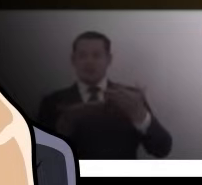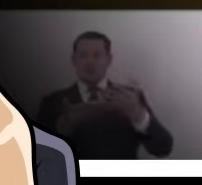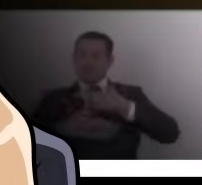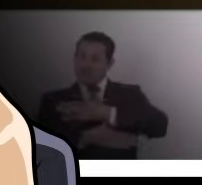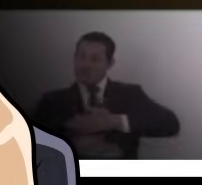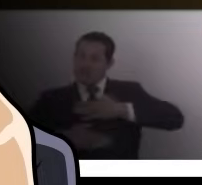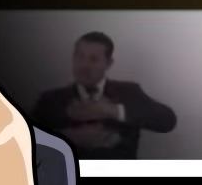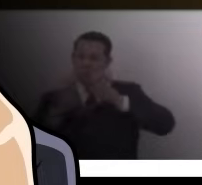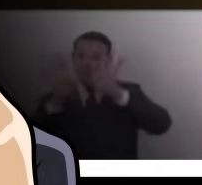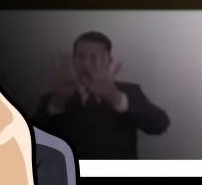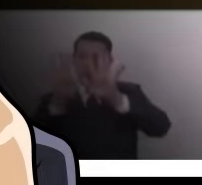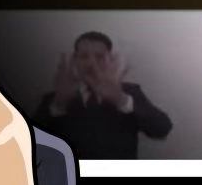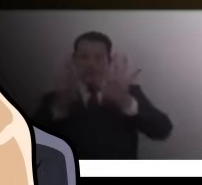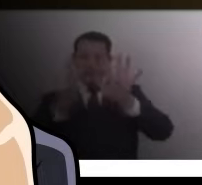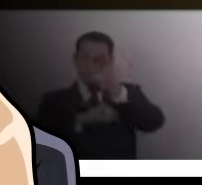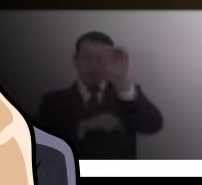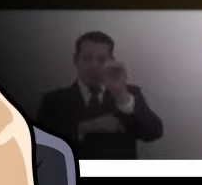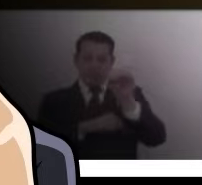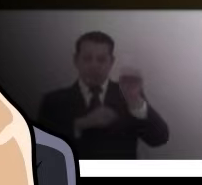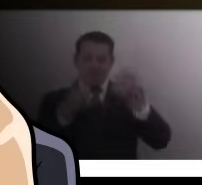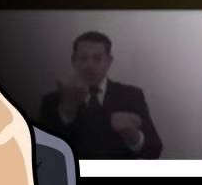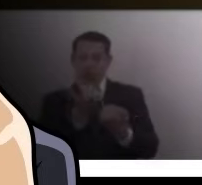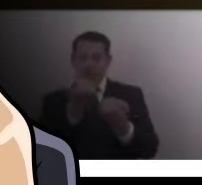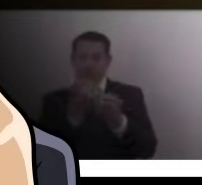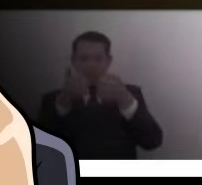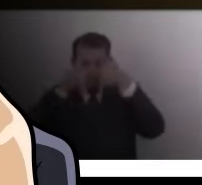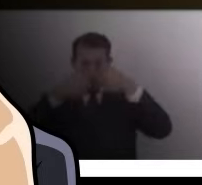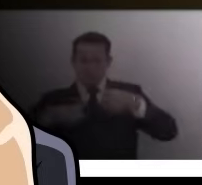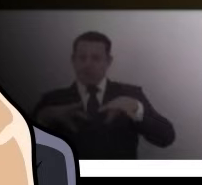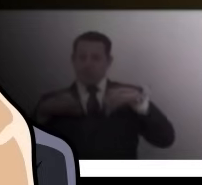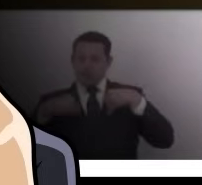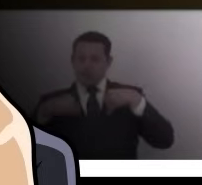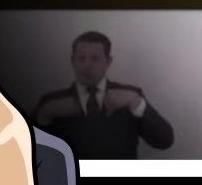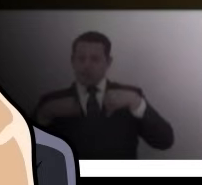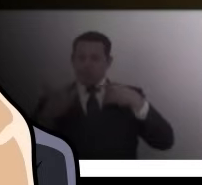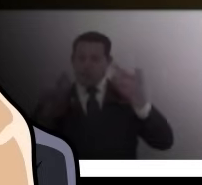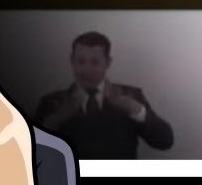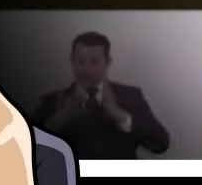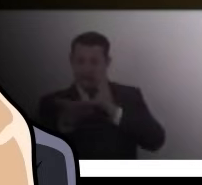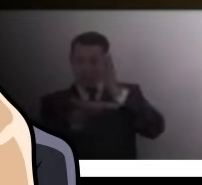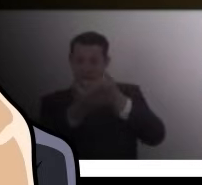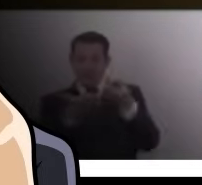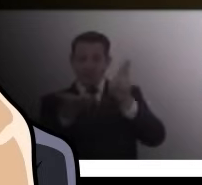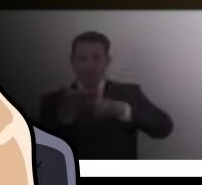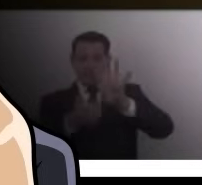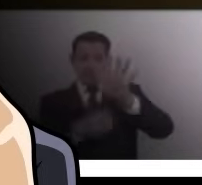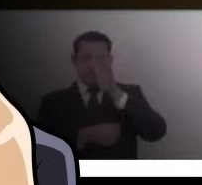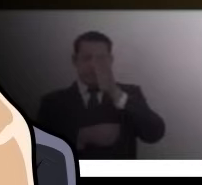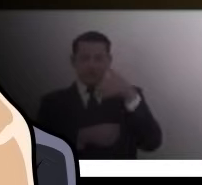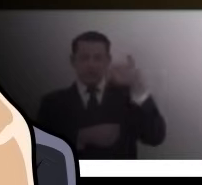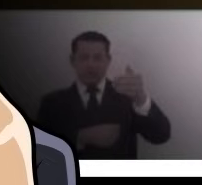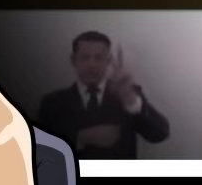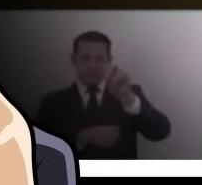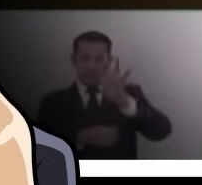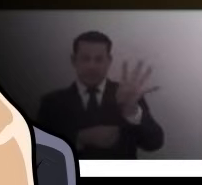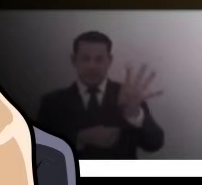está gozando del 97% de apoyo y de aprobación, y de que están listas para ir a confirmar eso el 4 de febrero